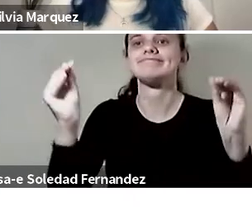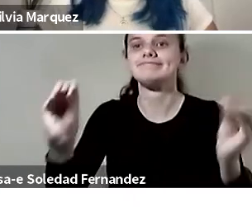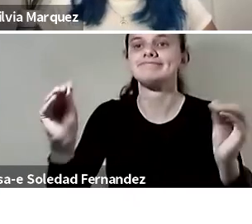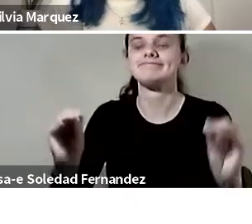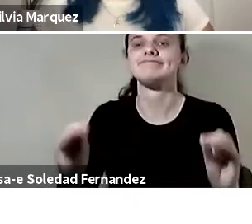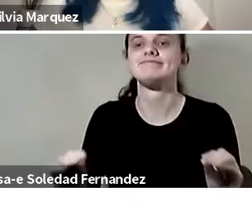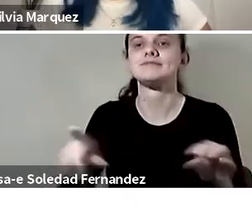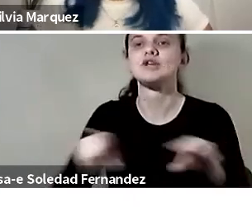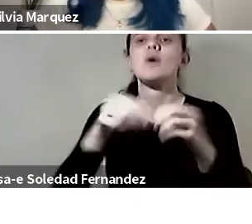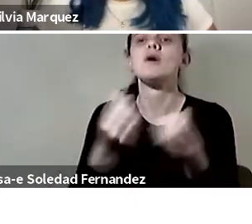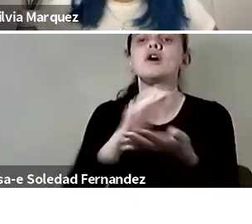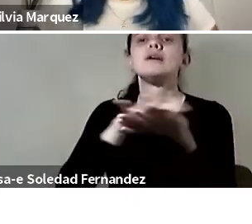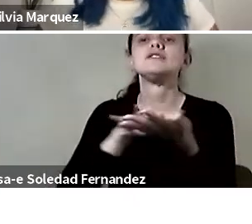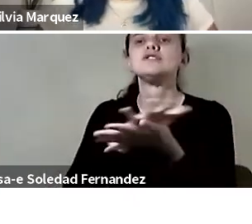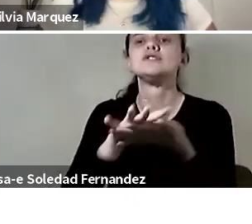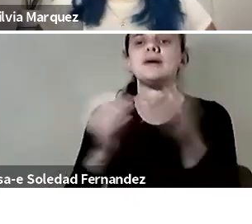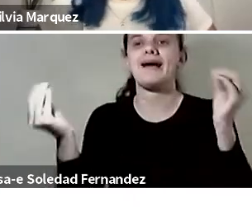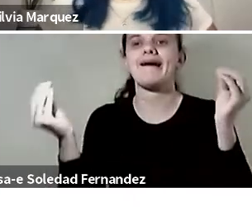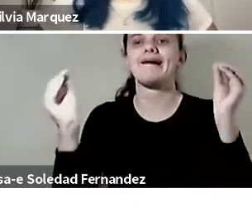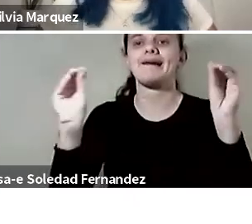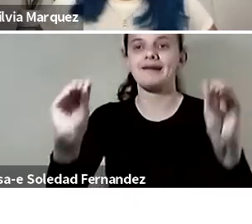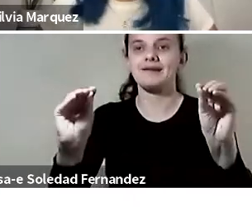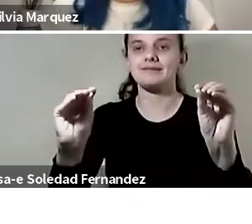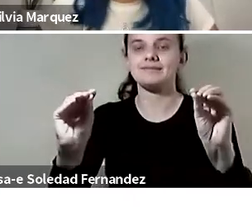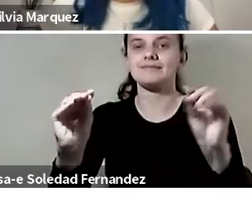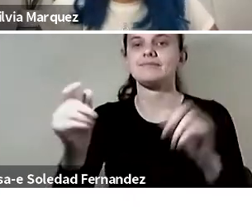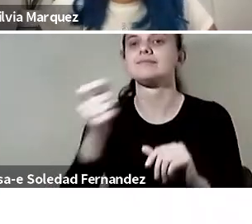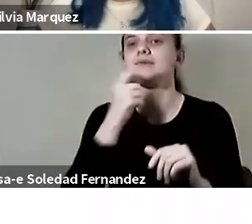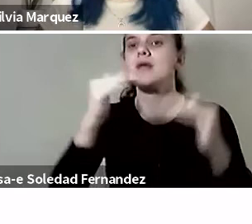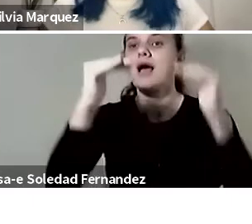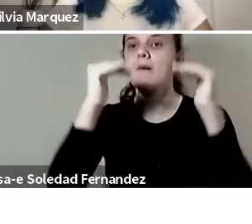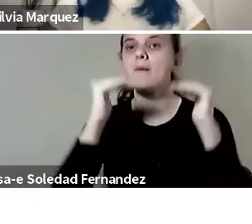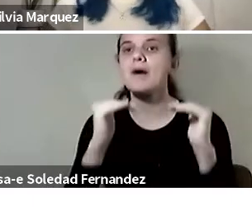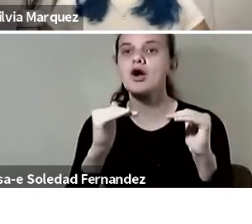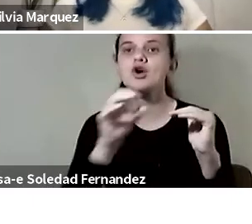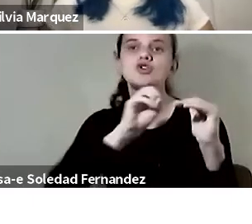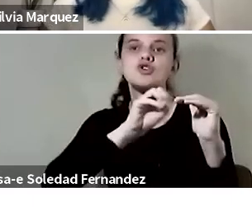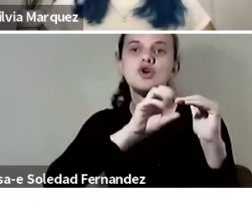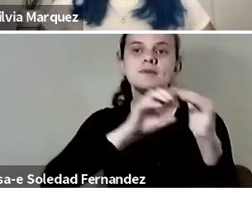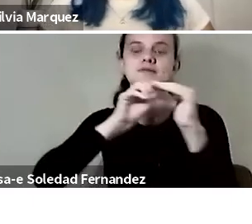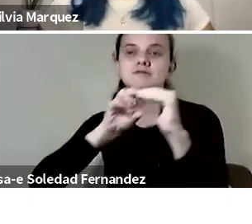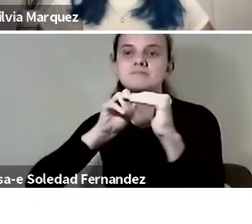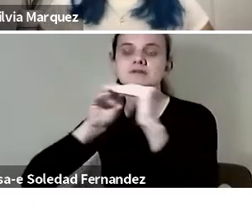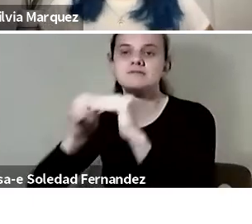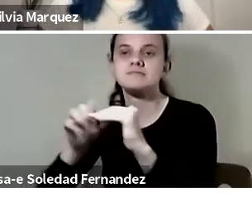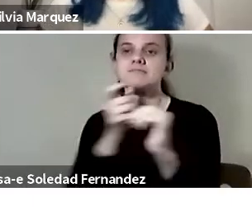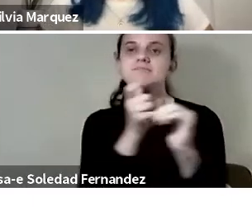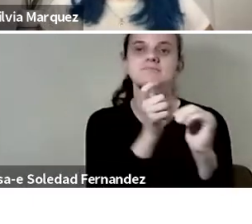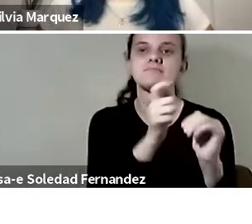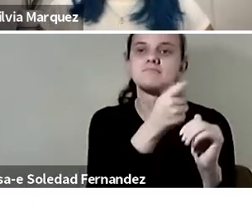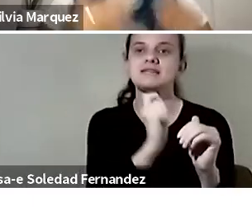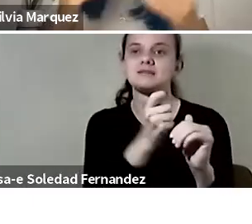con información agregada. Lo que podríamos hacer simplemente para resolverlo sería agregar